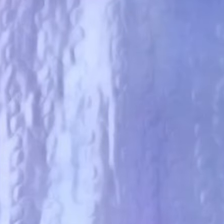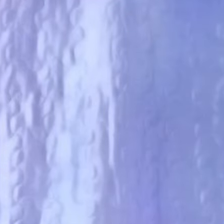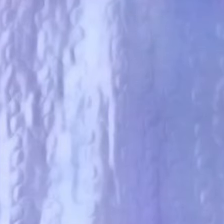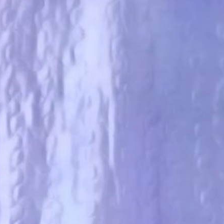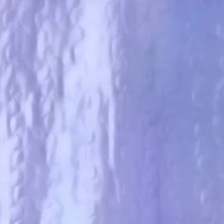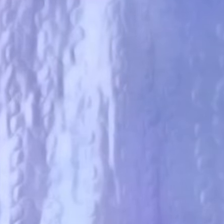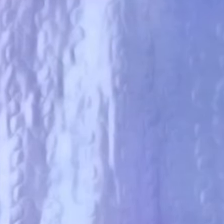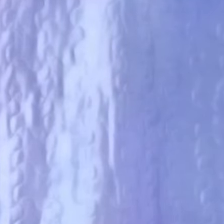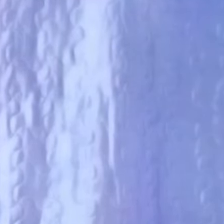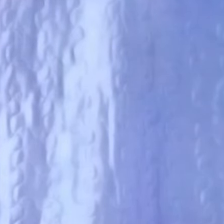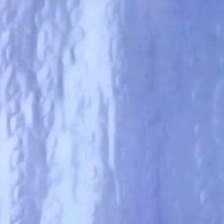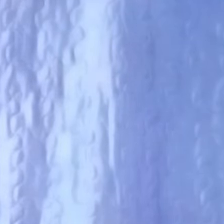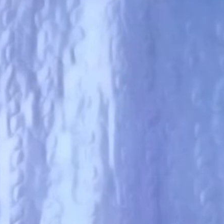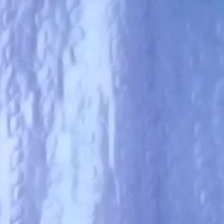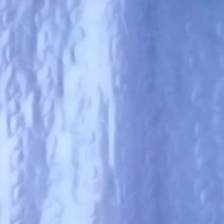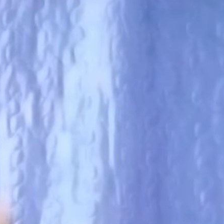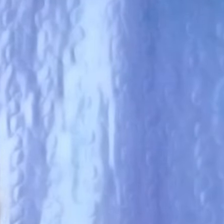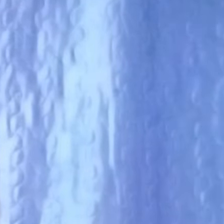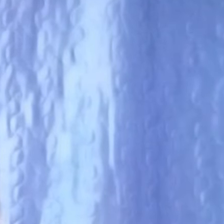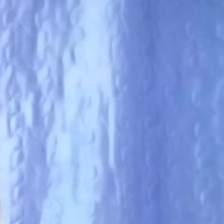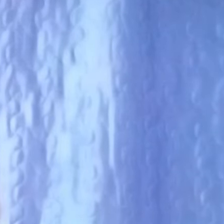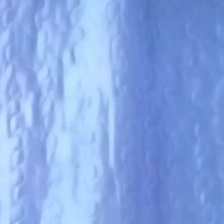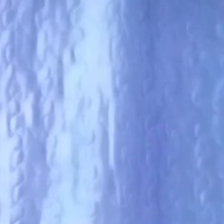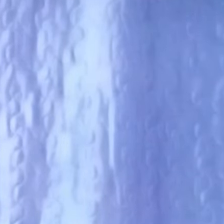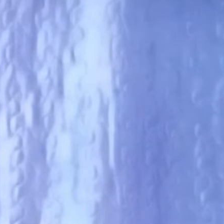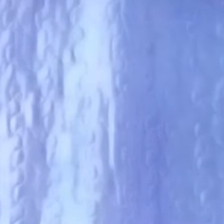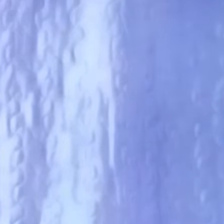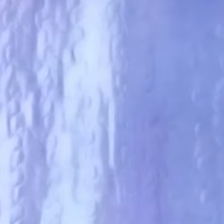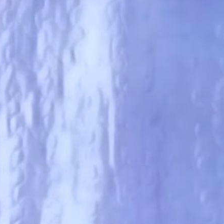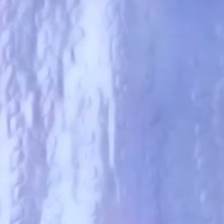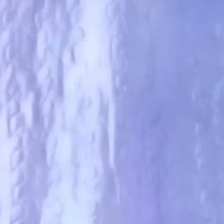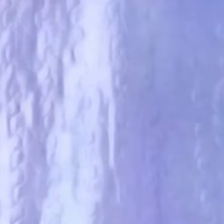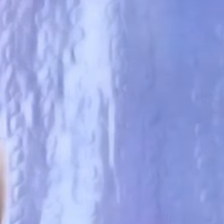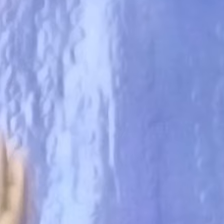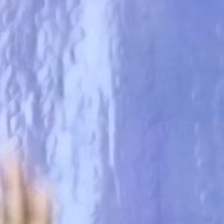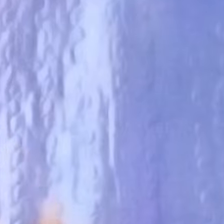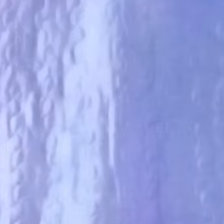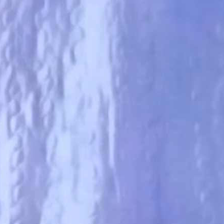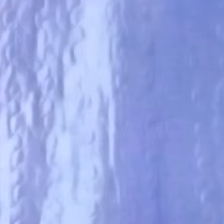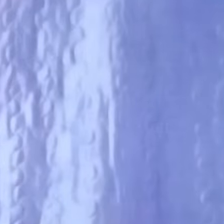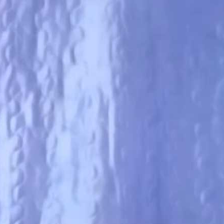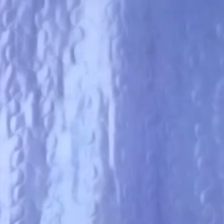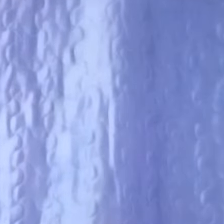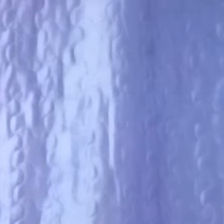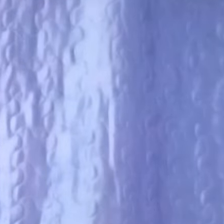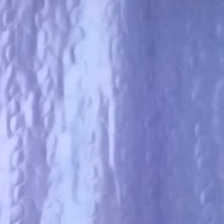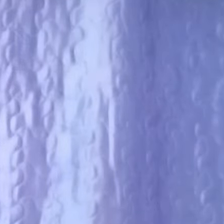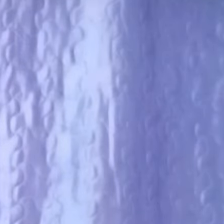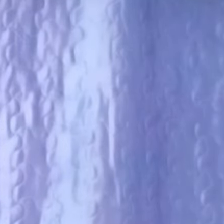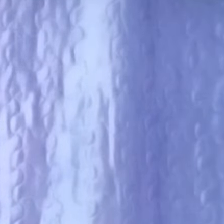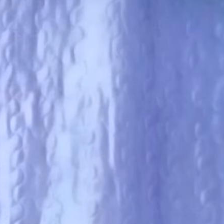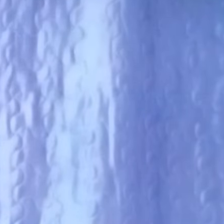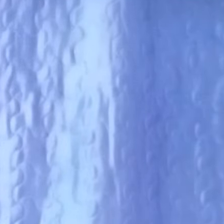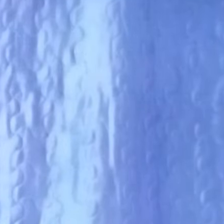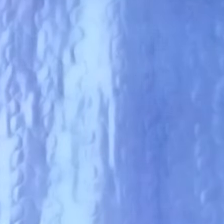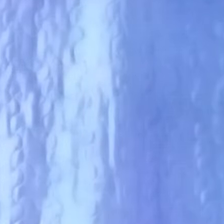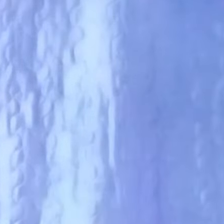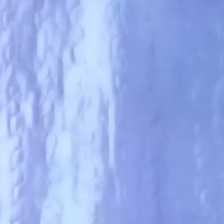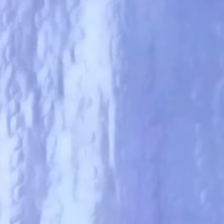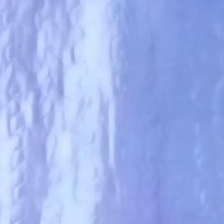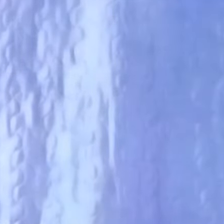de decoración y diseño de esas áreas, yo, que no sé nada, lo estoy felicitando. Me